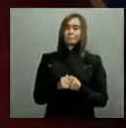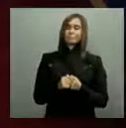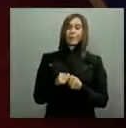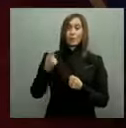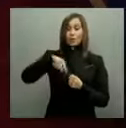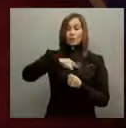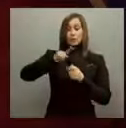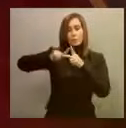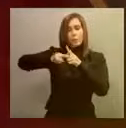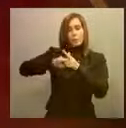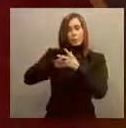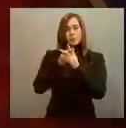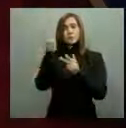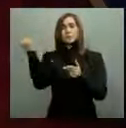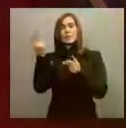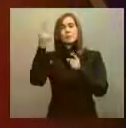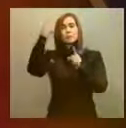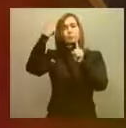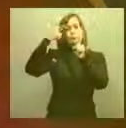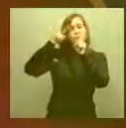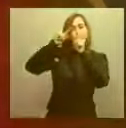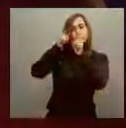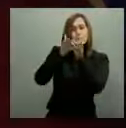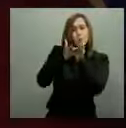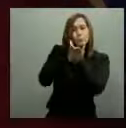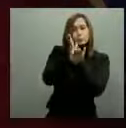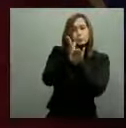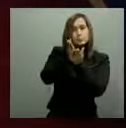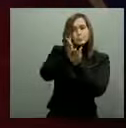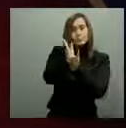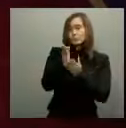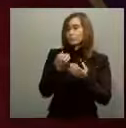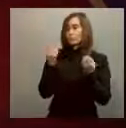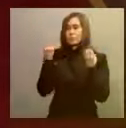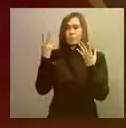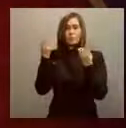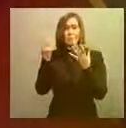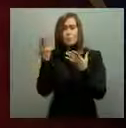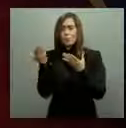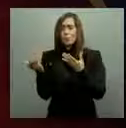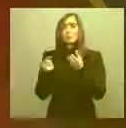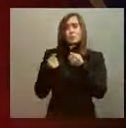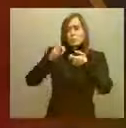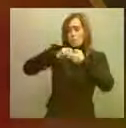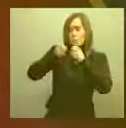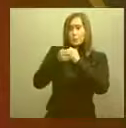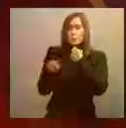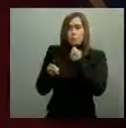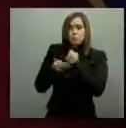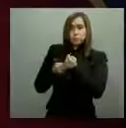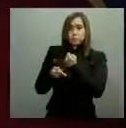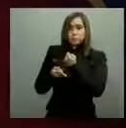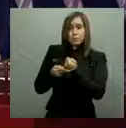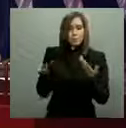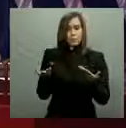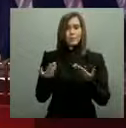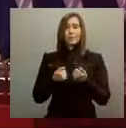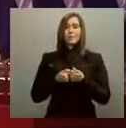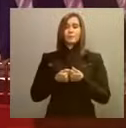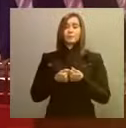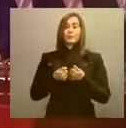hemos empezado a recorrer es largo. Durante demasiado tiempo hemos acumulado problemas estructurales graves que